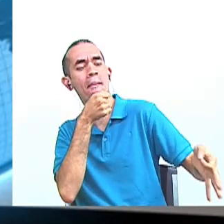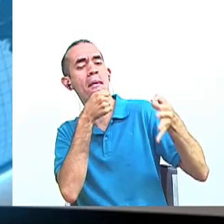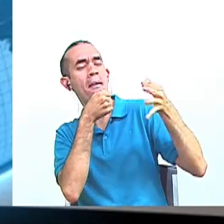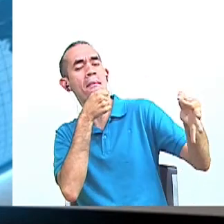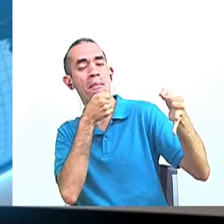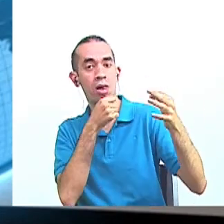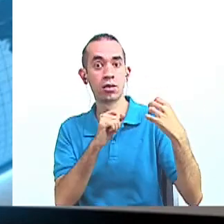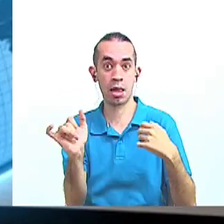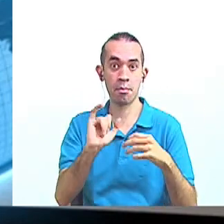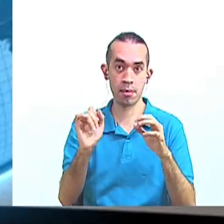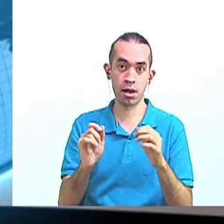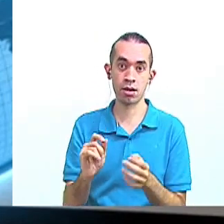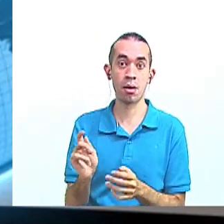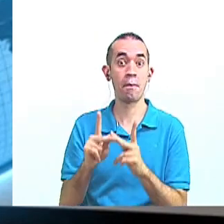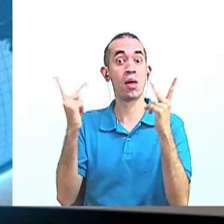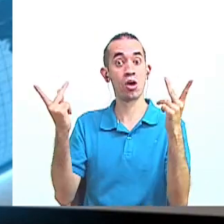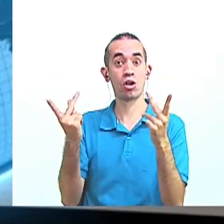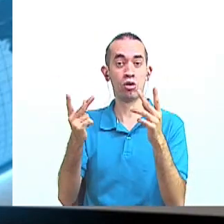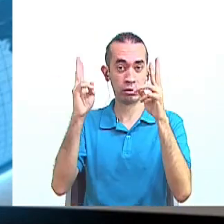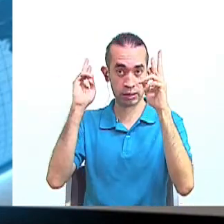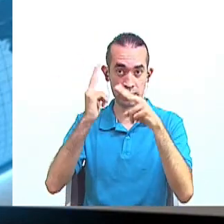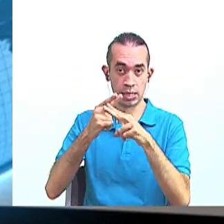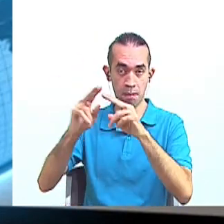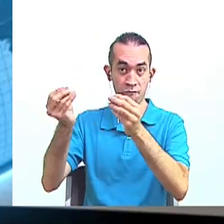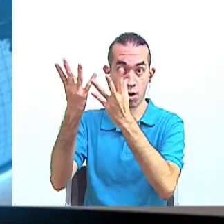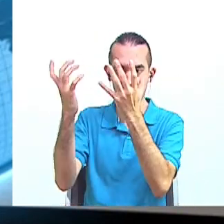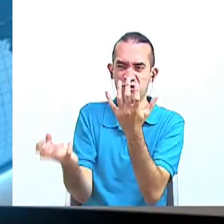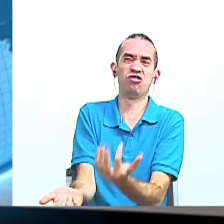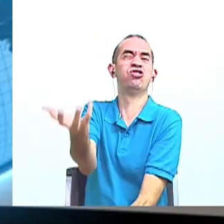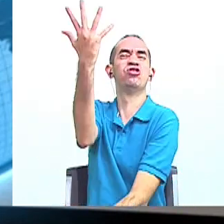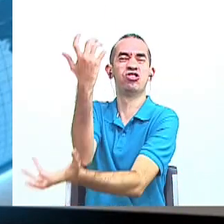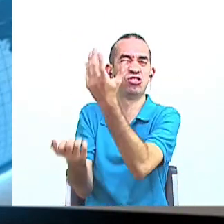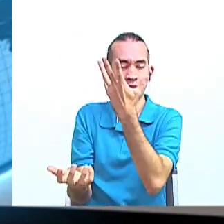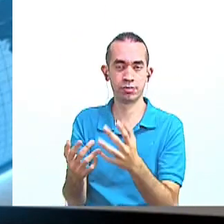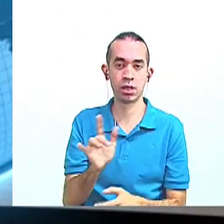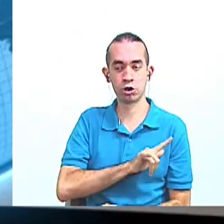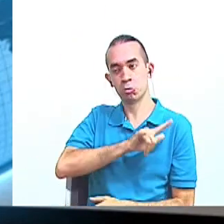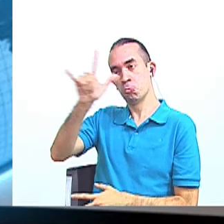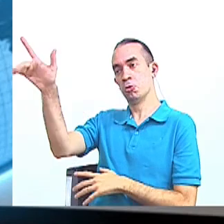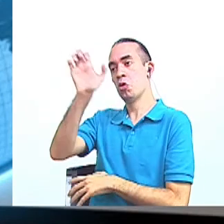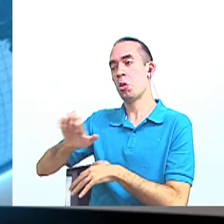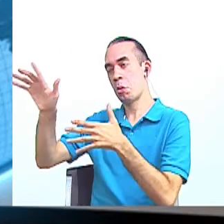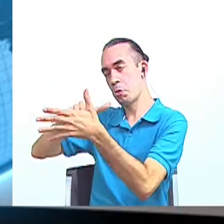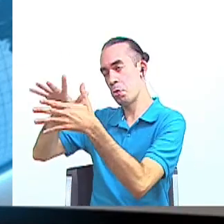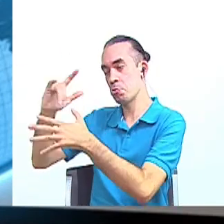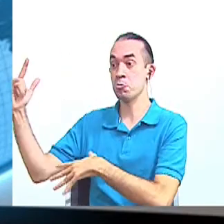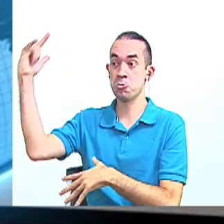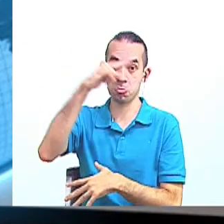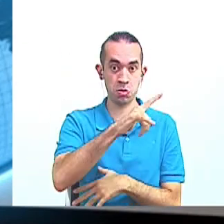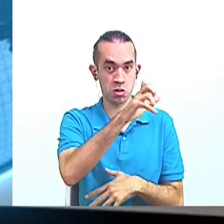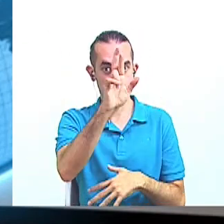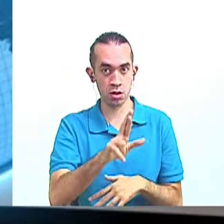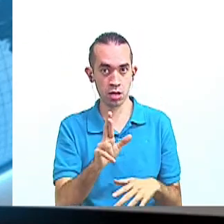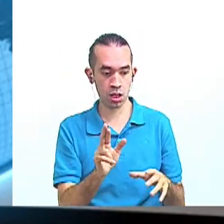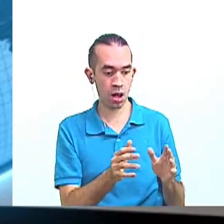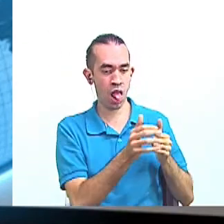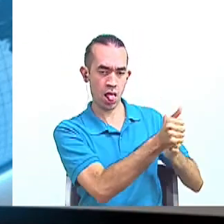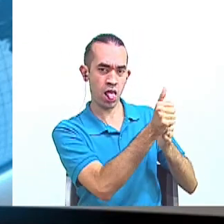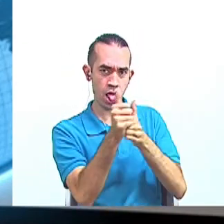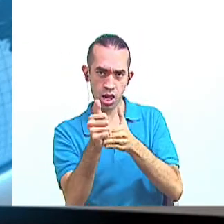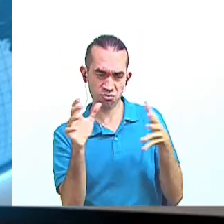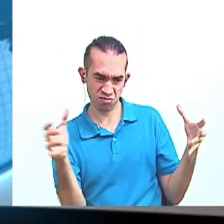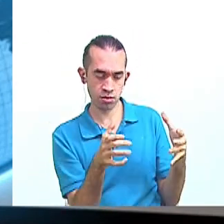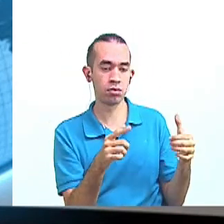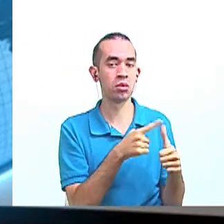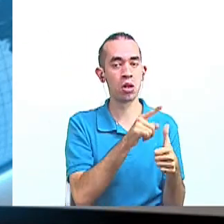del periódico La Información. Después de estudiar en Europa, llega a Costa Rica y junto a líderes también o lideresas como